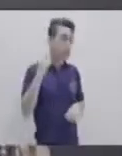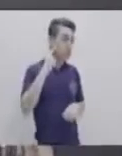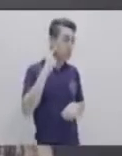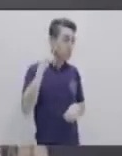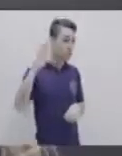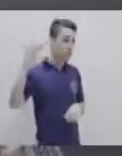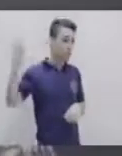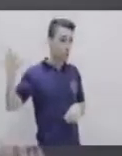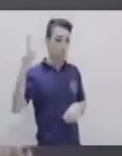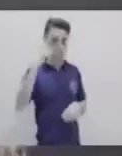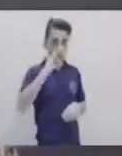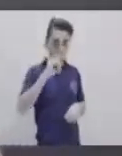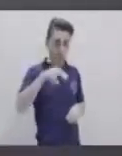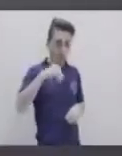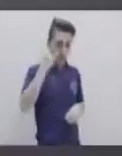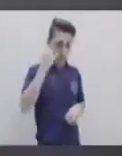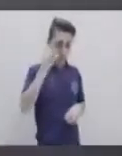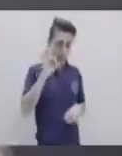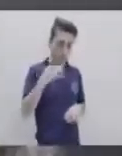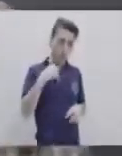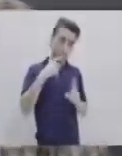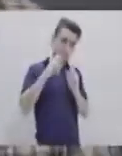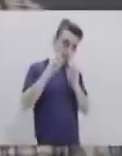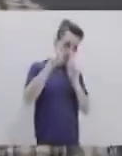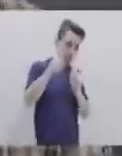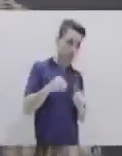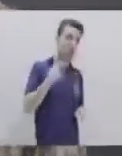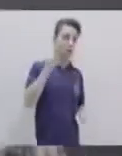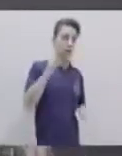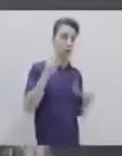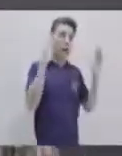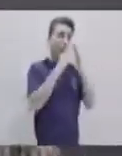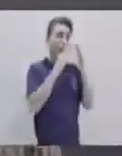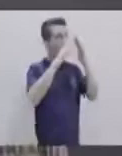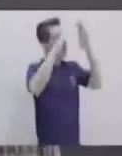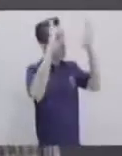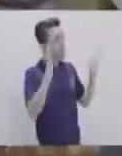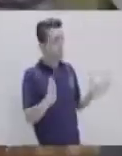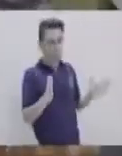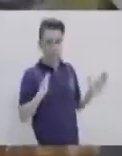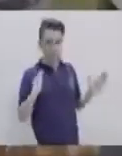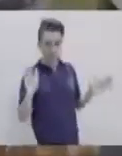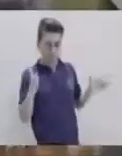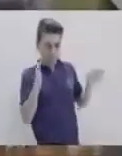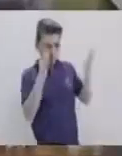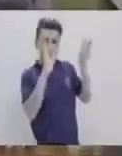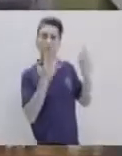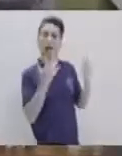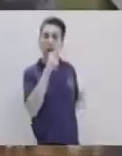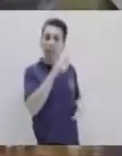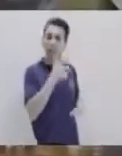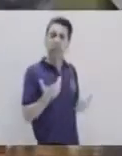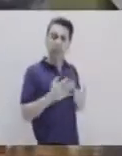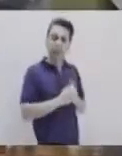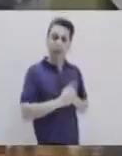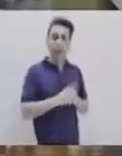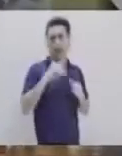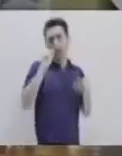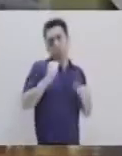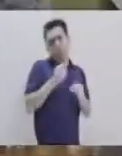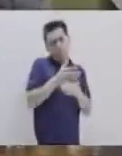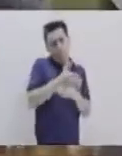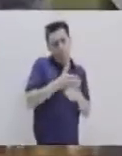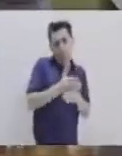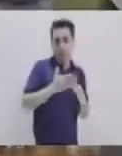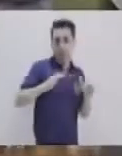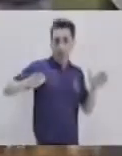sonido. Les tengo una pequeña pregunta. ¿De qué están hechas una casa? ¿Una casa? Sí, ¿de qué está hecha? Puede ser de